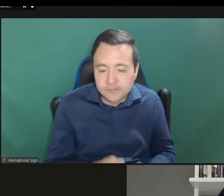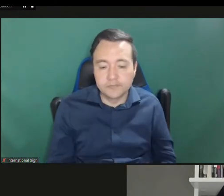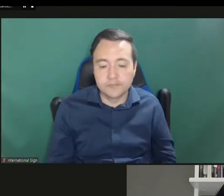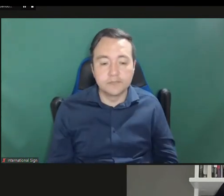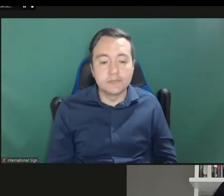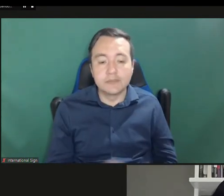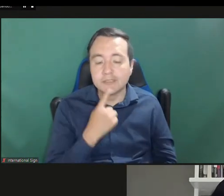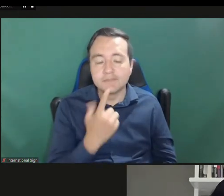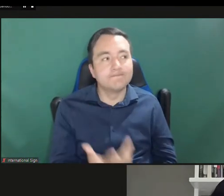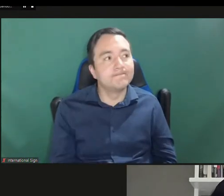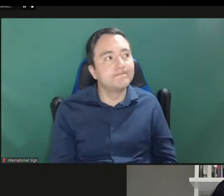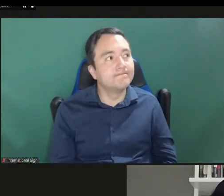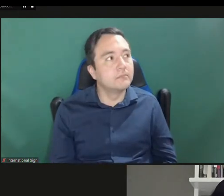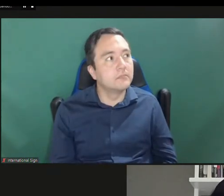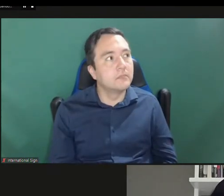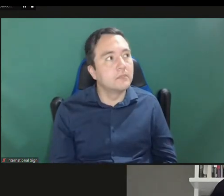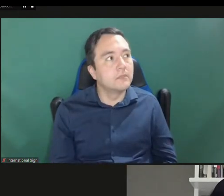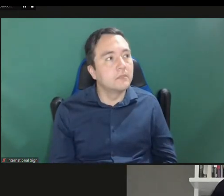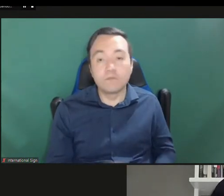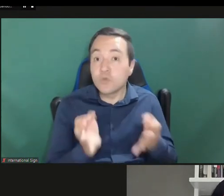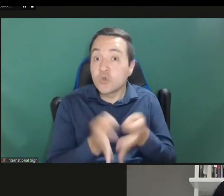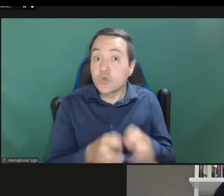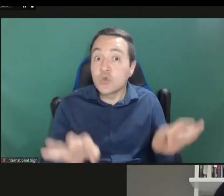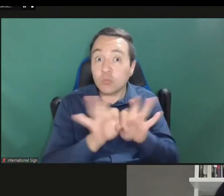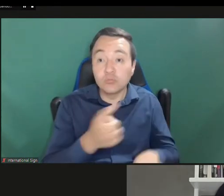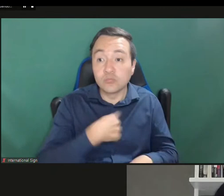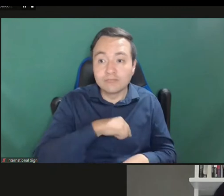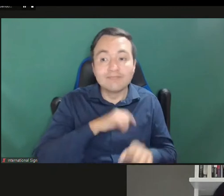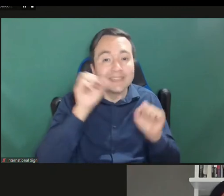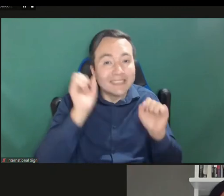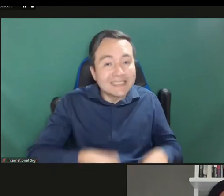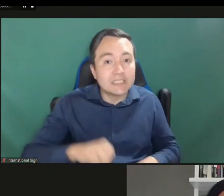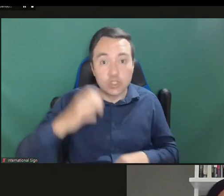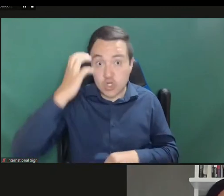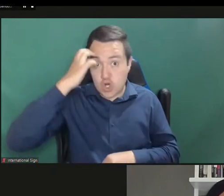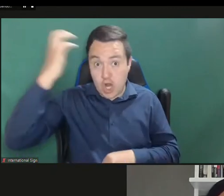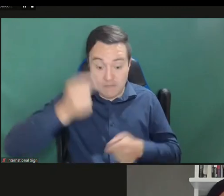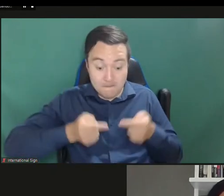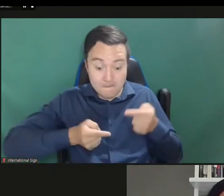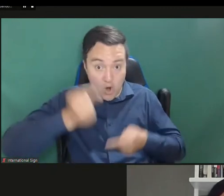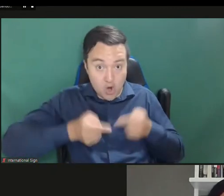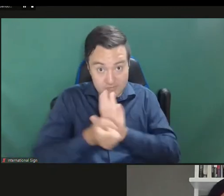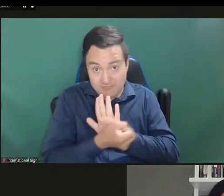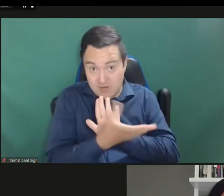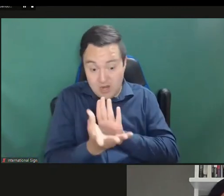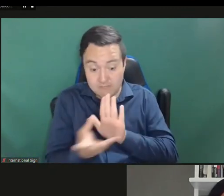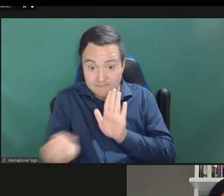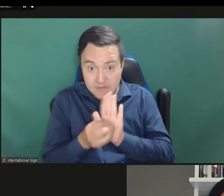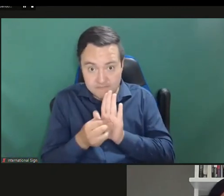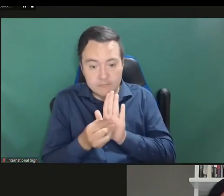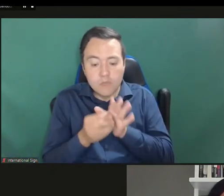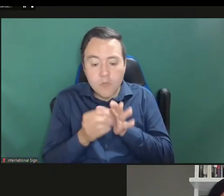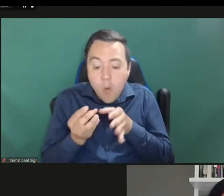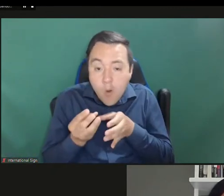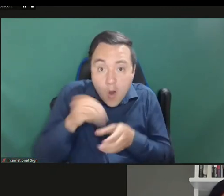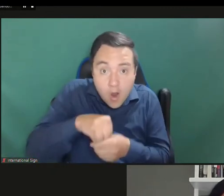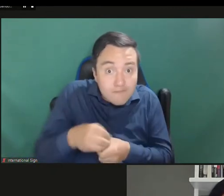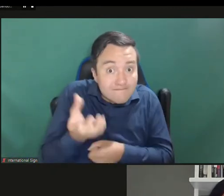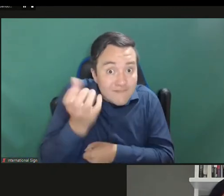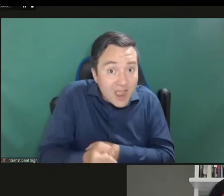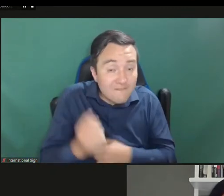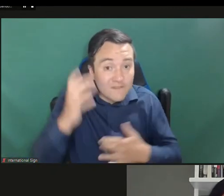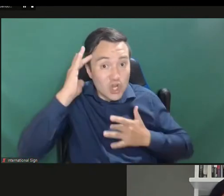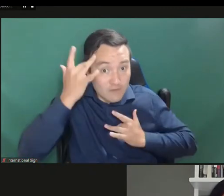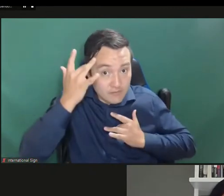es decir que mientras más podamos atar políticas públicas para regular factores de enfermedades crónicas con derechos constitucionales con